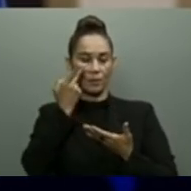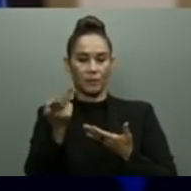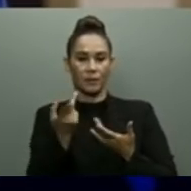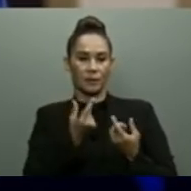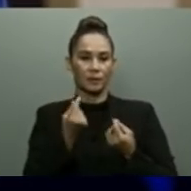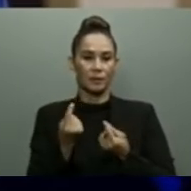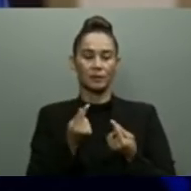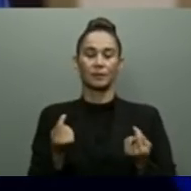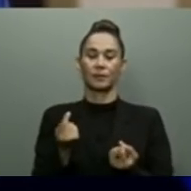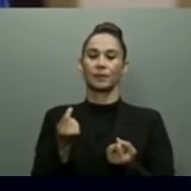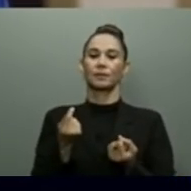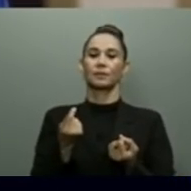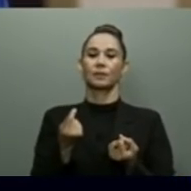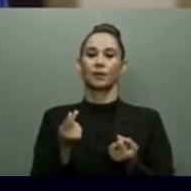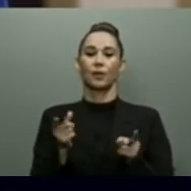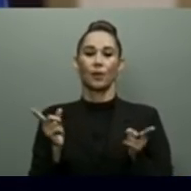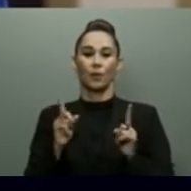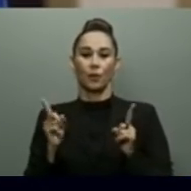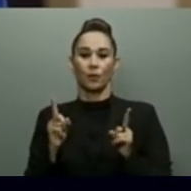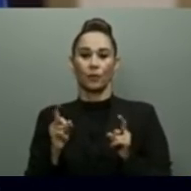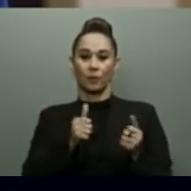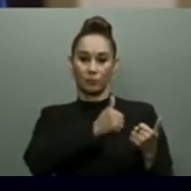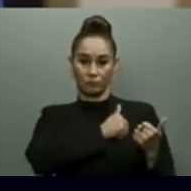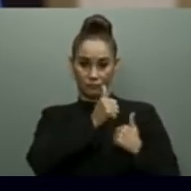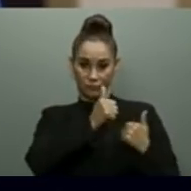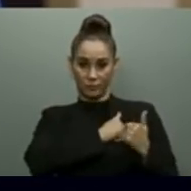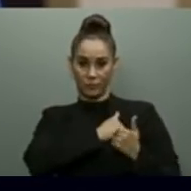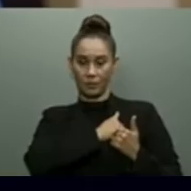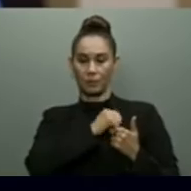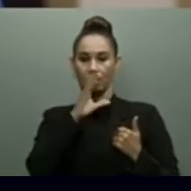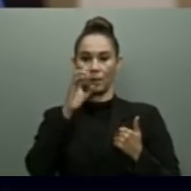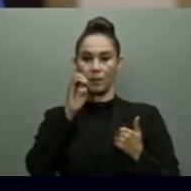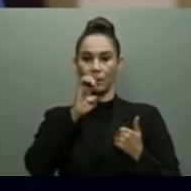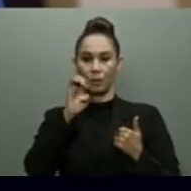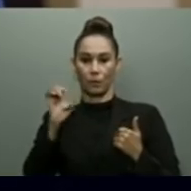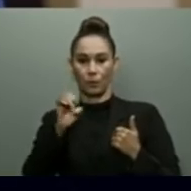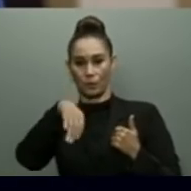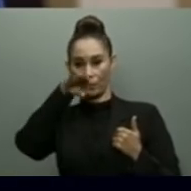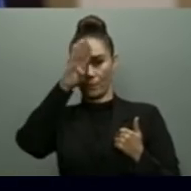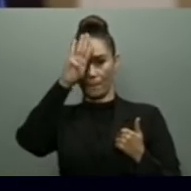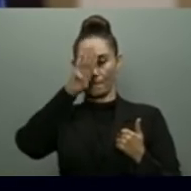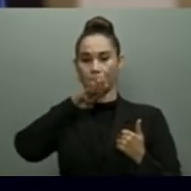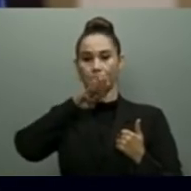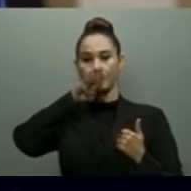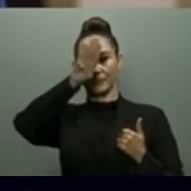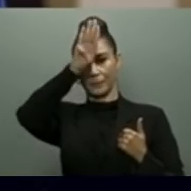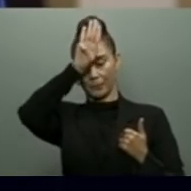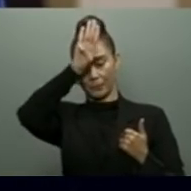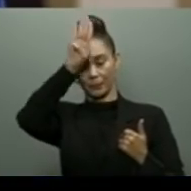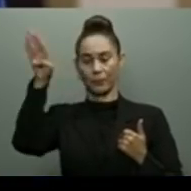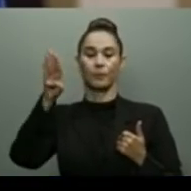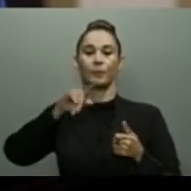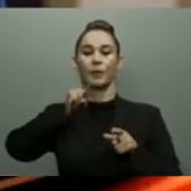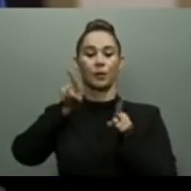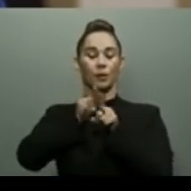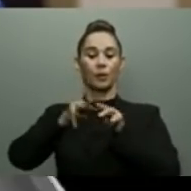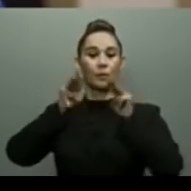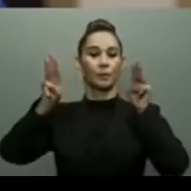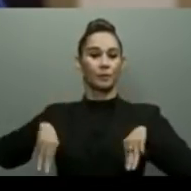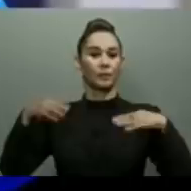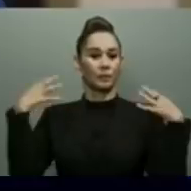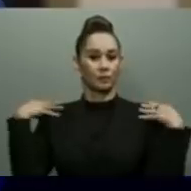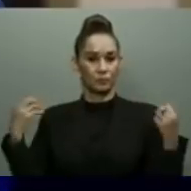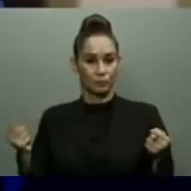operacional tanto de las Fuerzas Armadas, Defensa Civil, Cuerpos de Bomberos y otras entidades más como el Ministerio de Salud